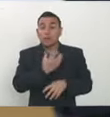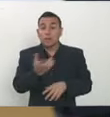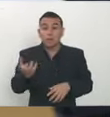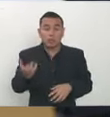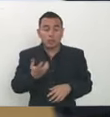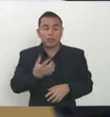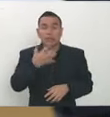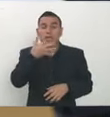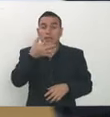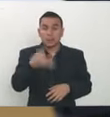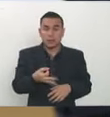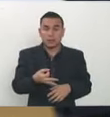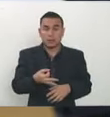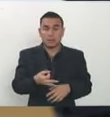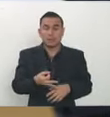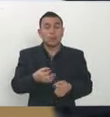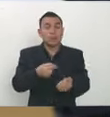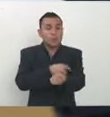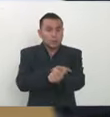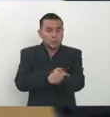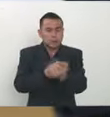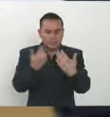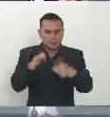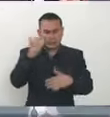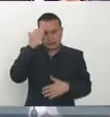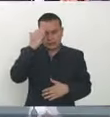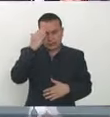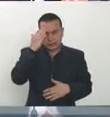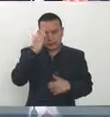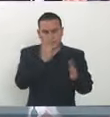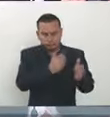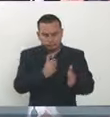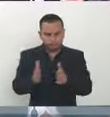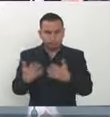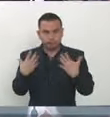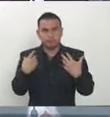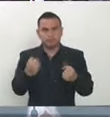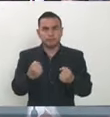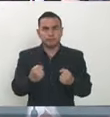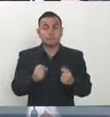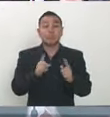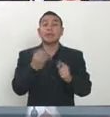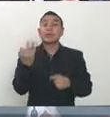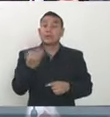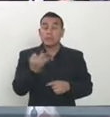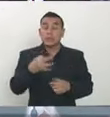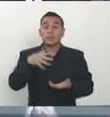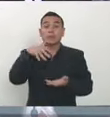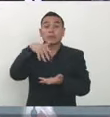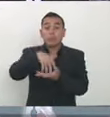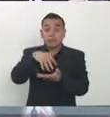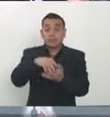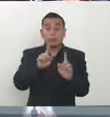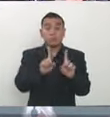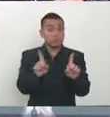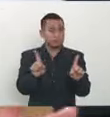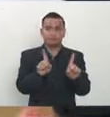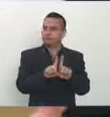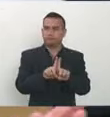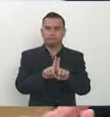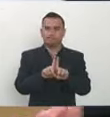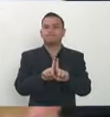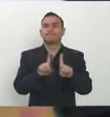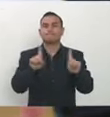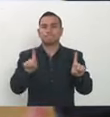están haciendo en los hospitales y ya se conocen. El tema de distanciamiento social será importante, pero sobre todo el